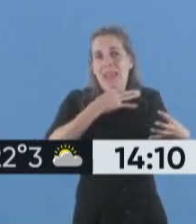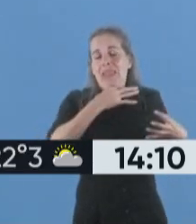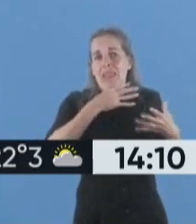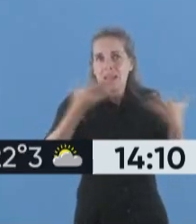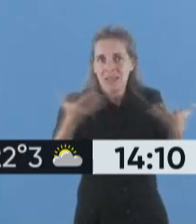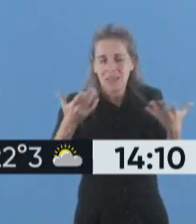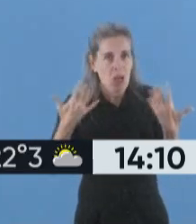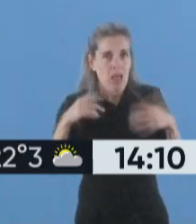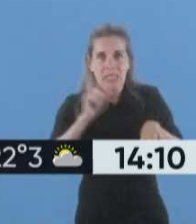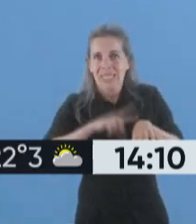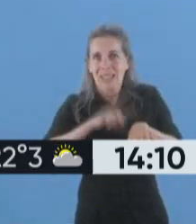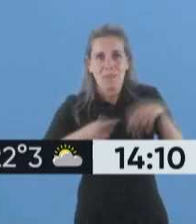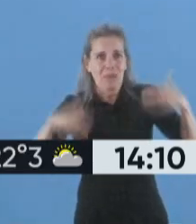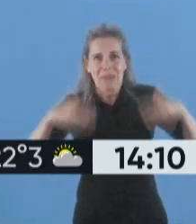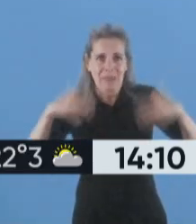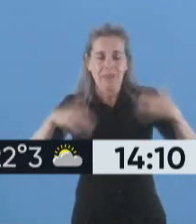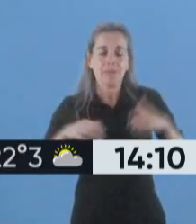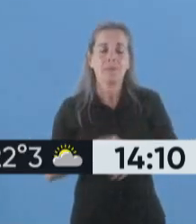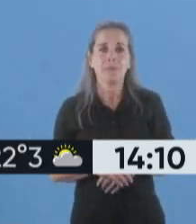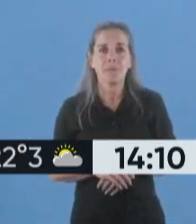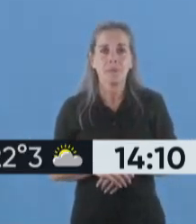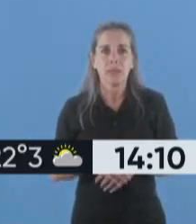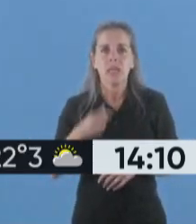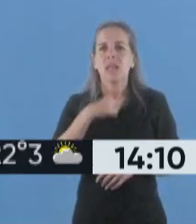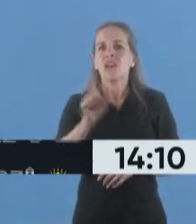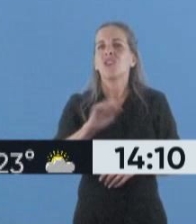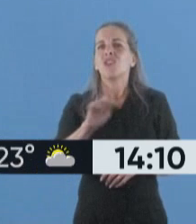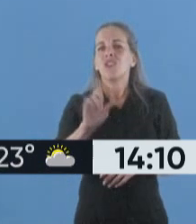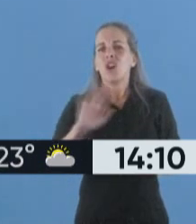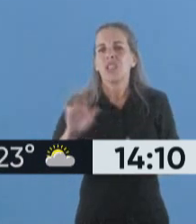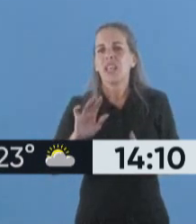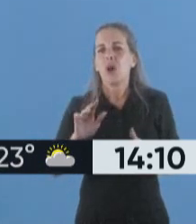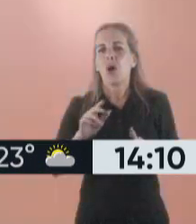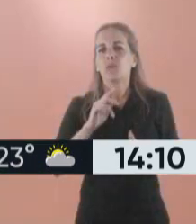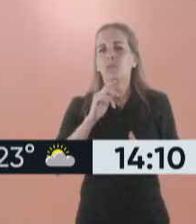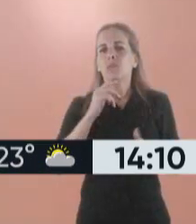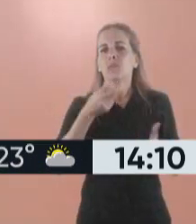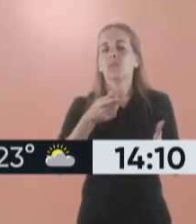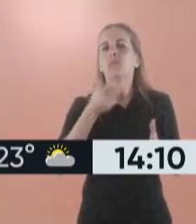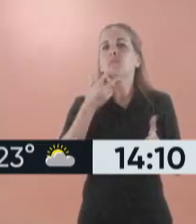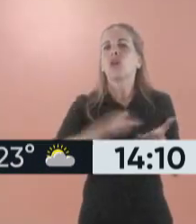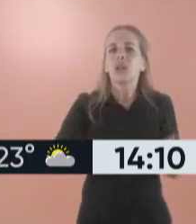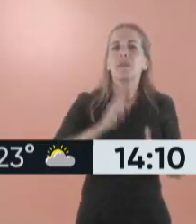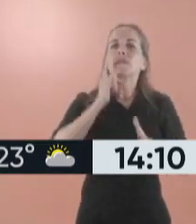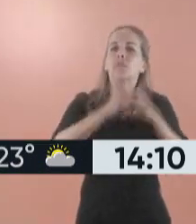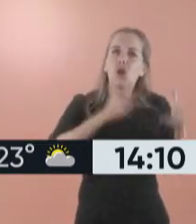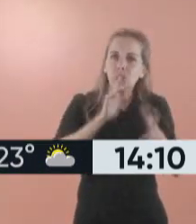no teníamos tiempo para perder. No quiero gastar tiempo, usar tiempo de ustedes en eso.